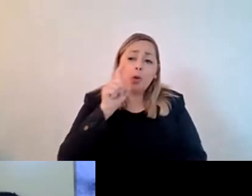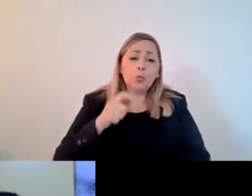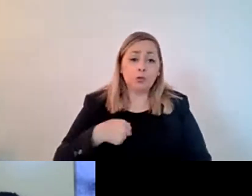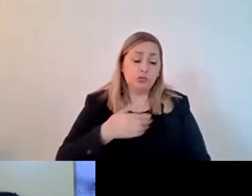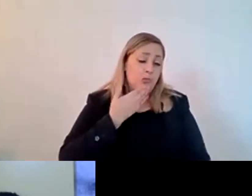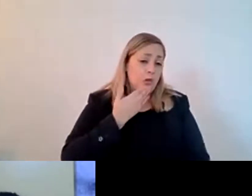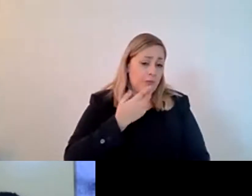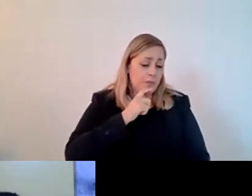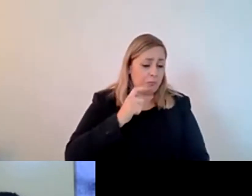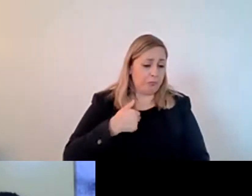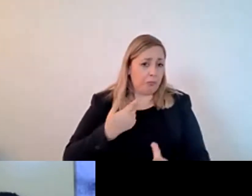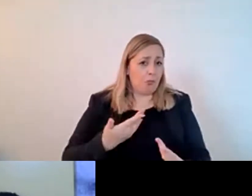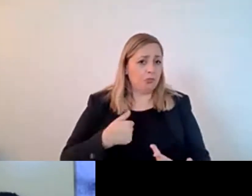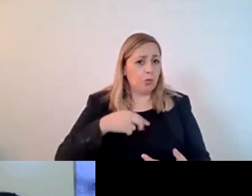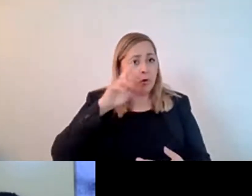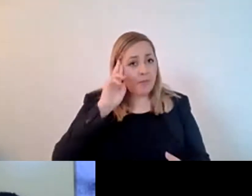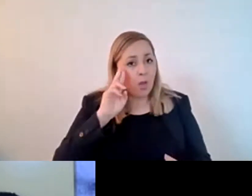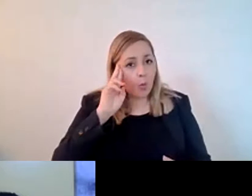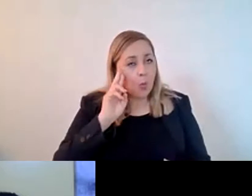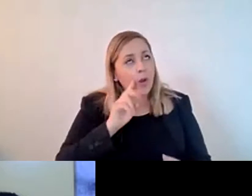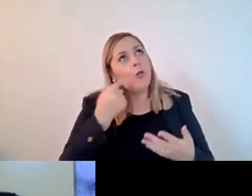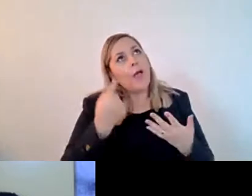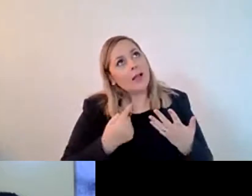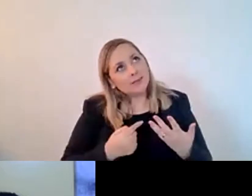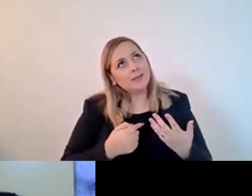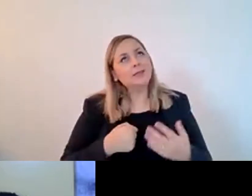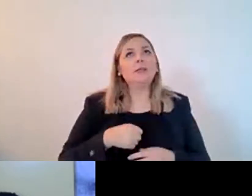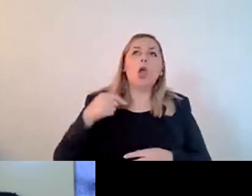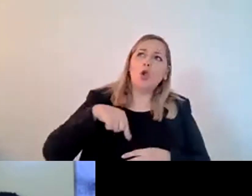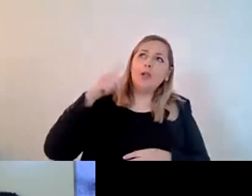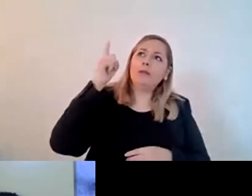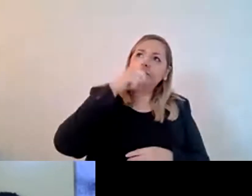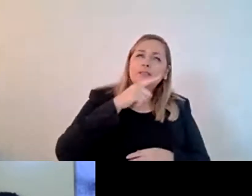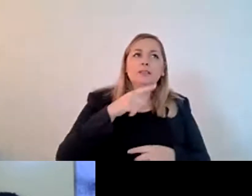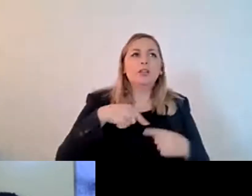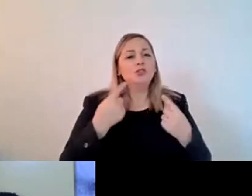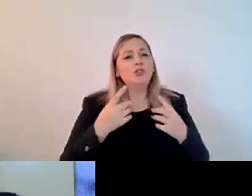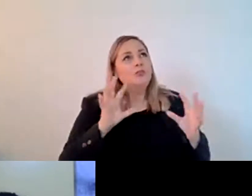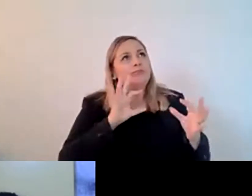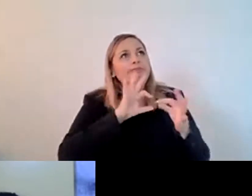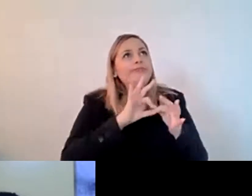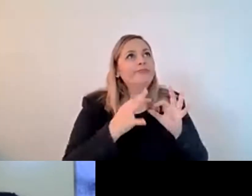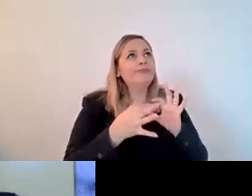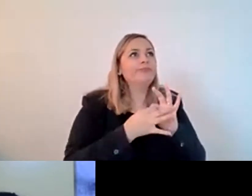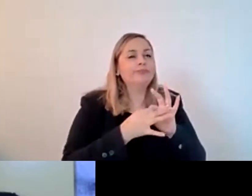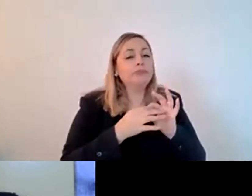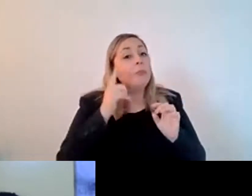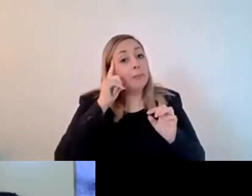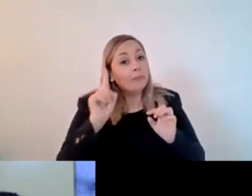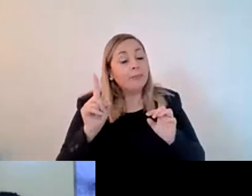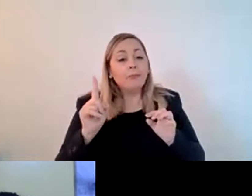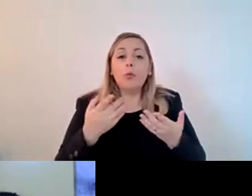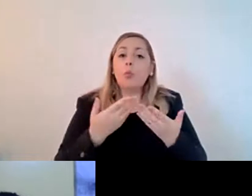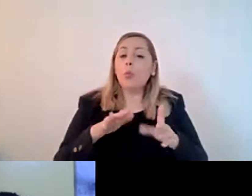poco, porque yo me acuerdo que era así y ahora me cuesta tal cosa, entonces hace una serie de asociaciones. Pero en cualquier